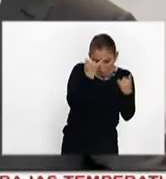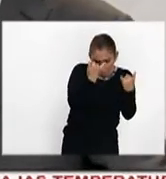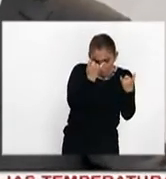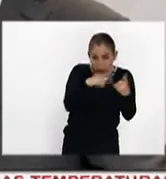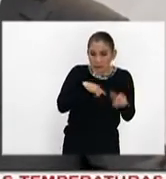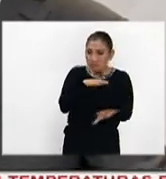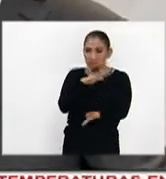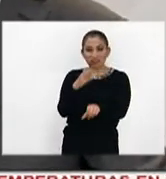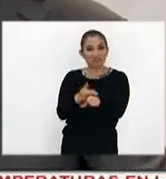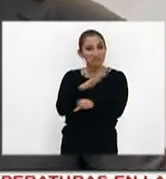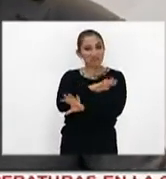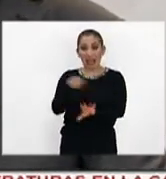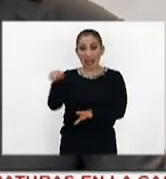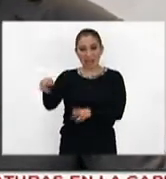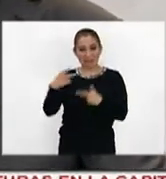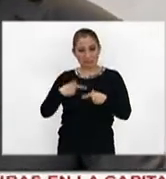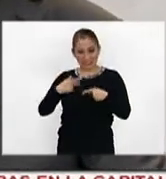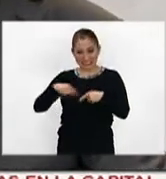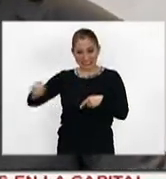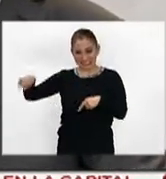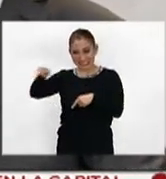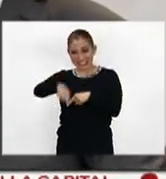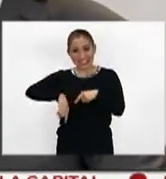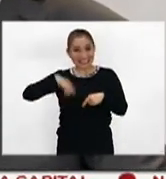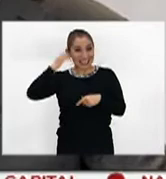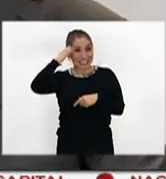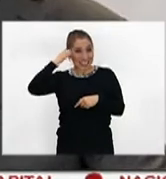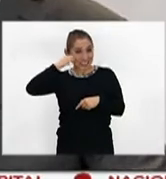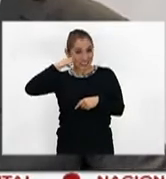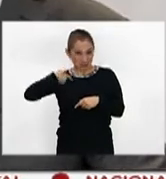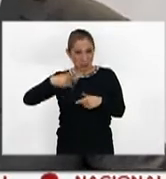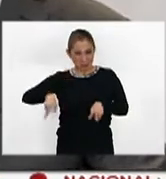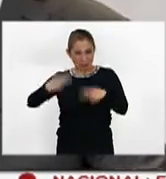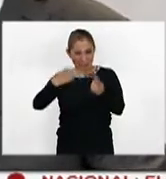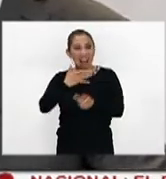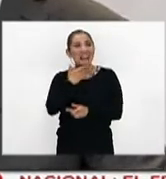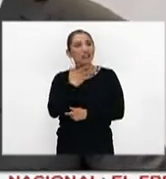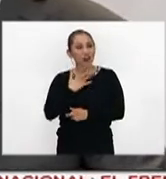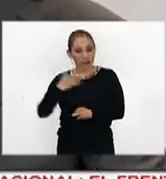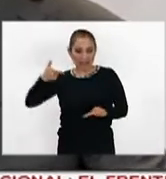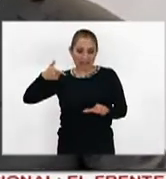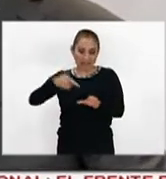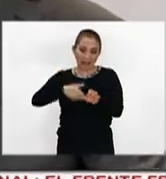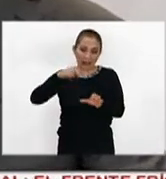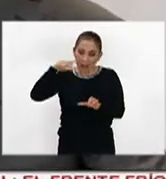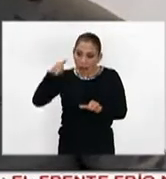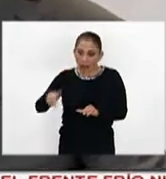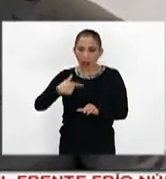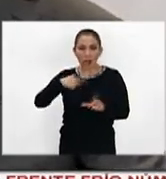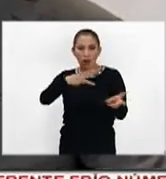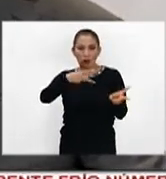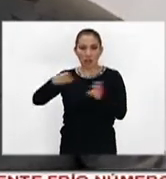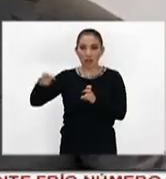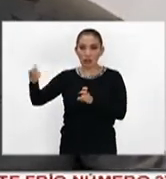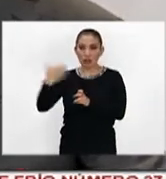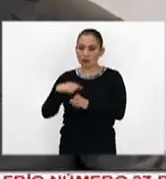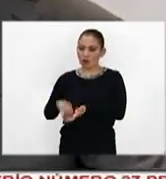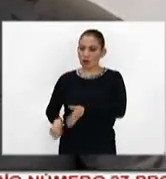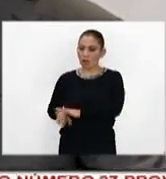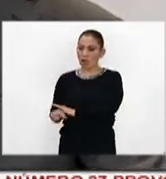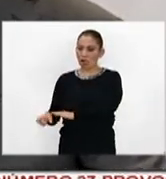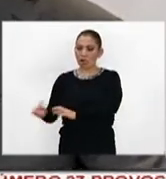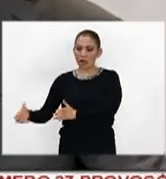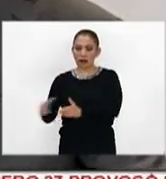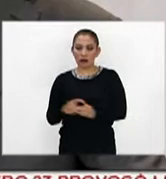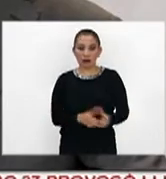está castigando a las estaciones de servicio que están vendiendo combustible robado. Pemex